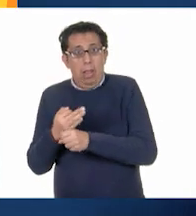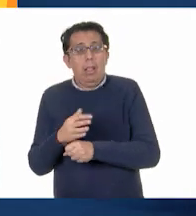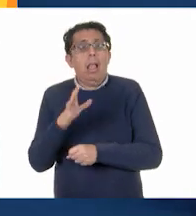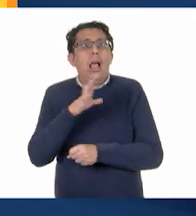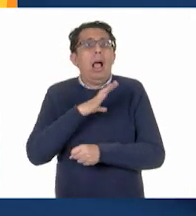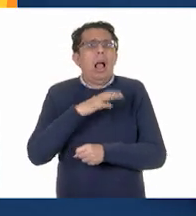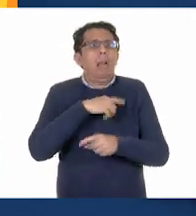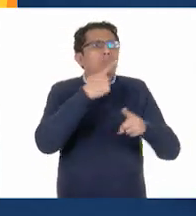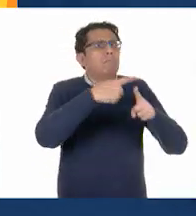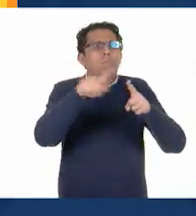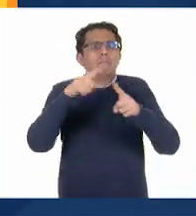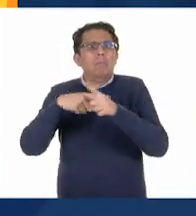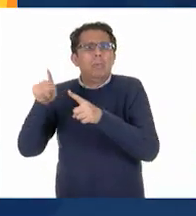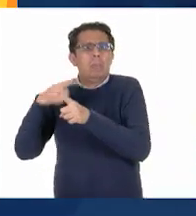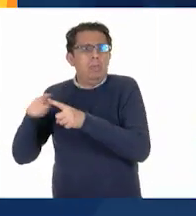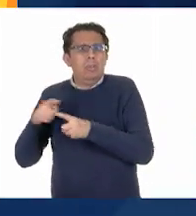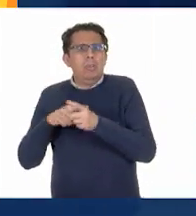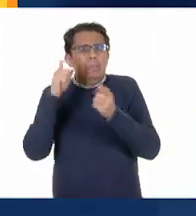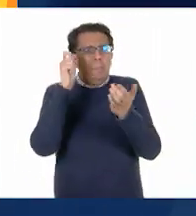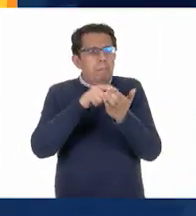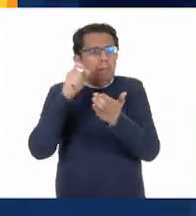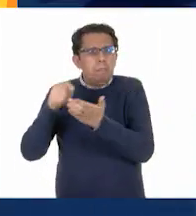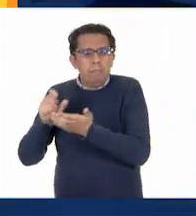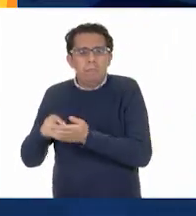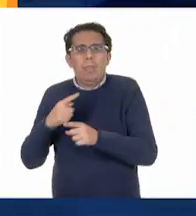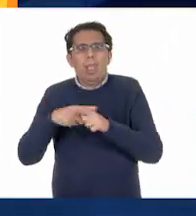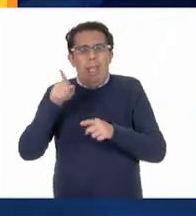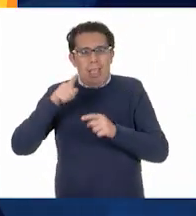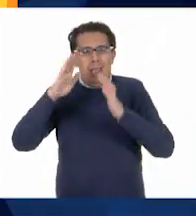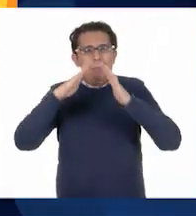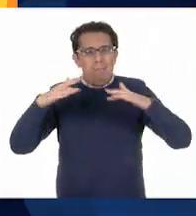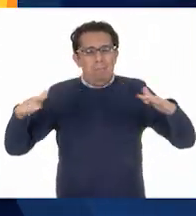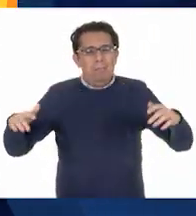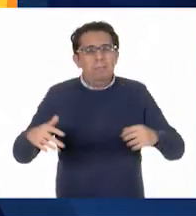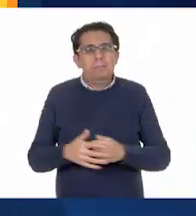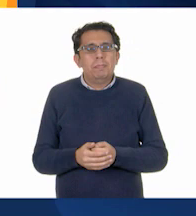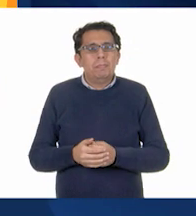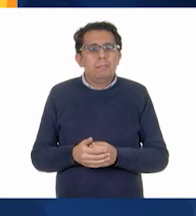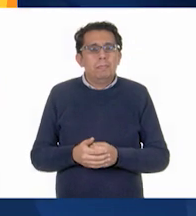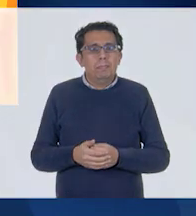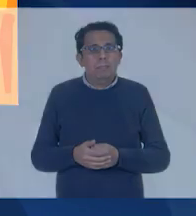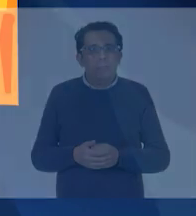colonias sembradas en sitios del Golfo de México y del Caribe mexicano.